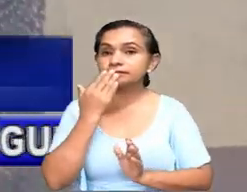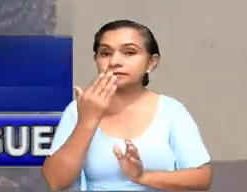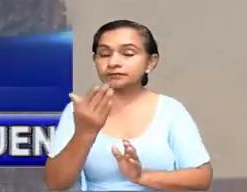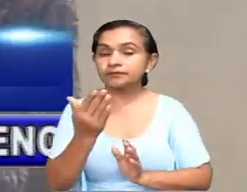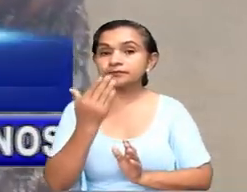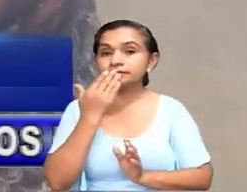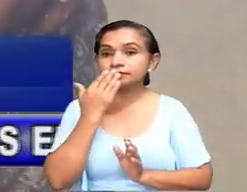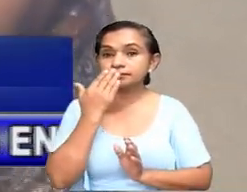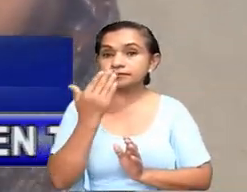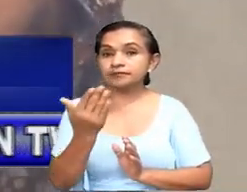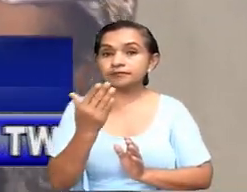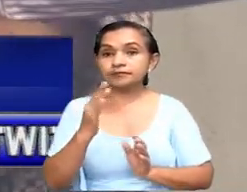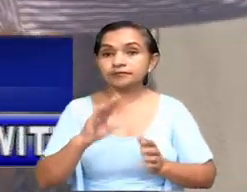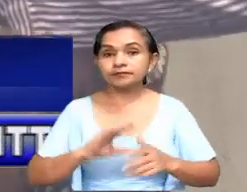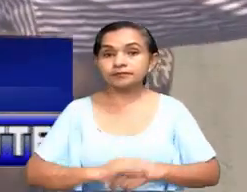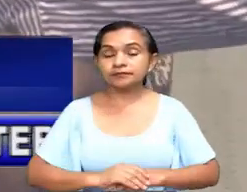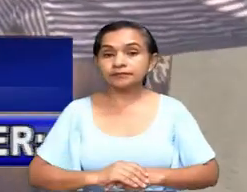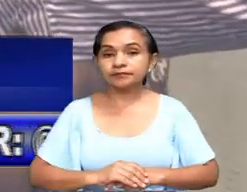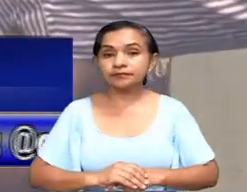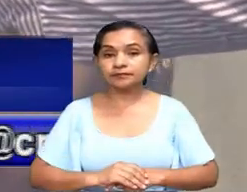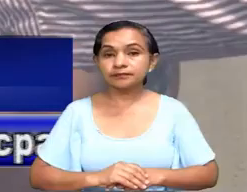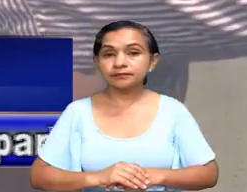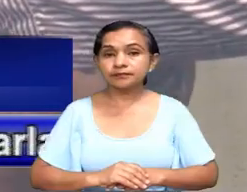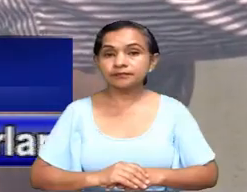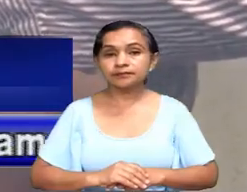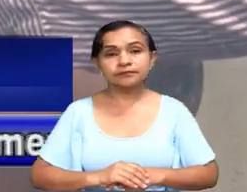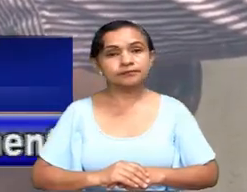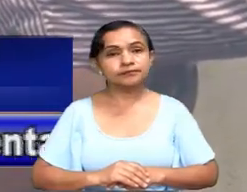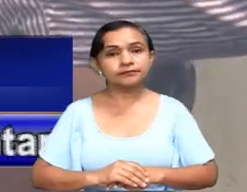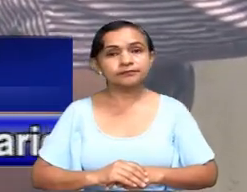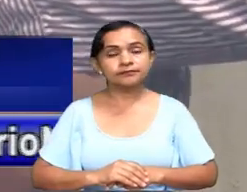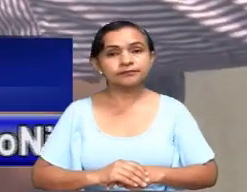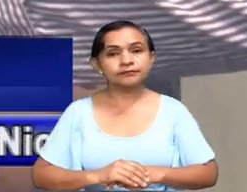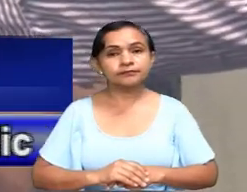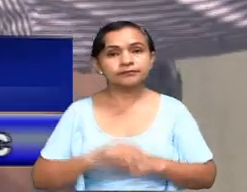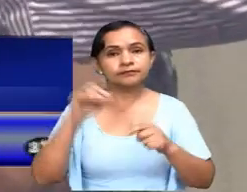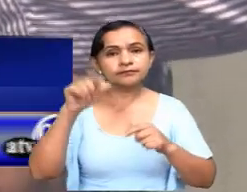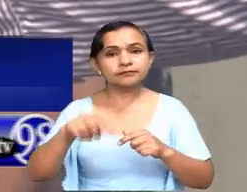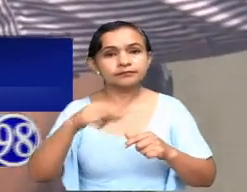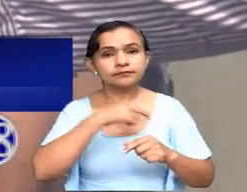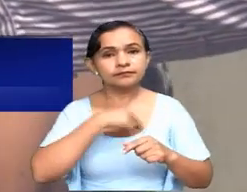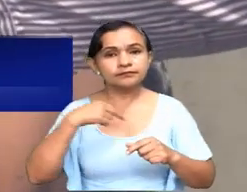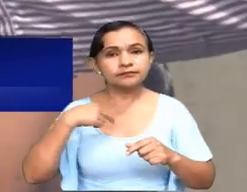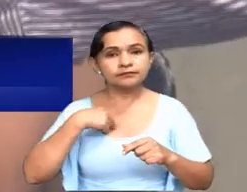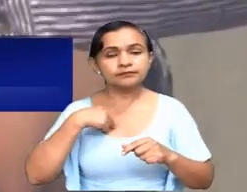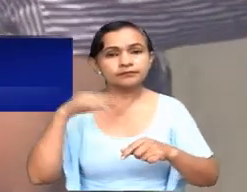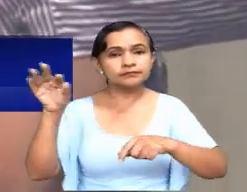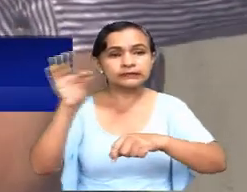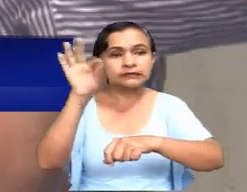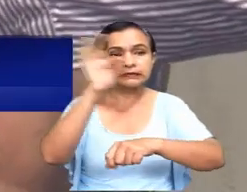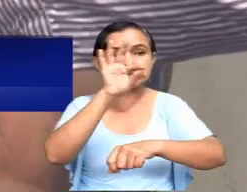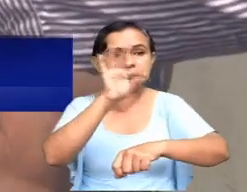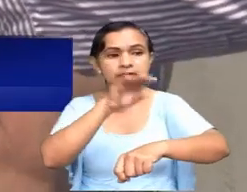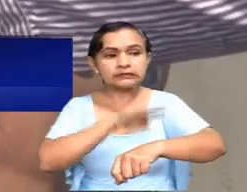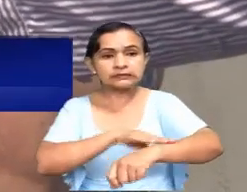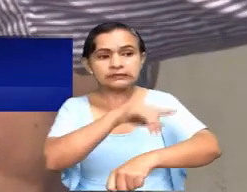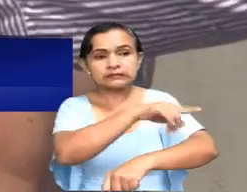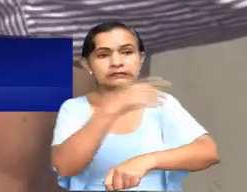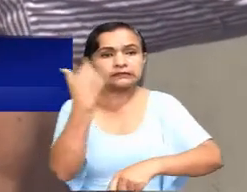Bueno, sí. Además, dicen que por aquí hay un brote de malaria.